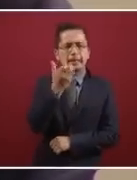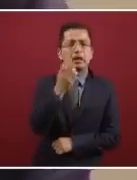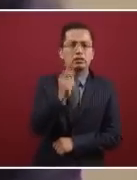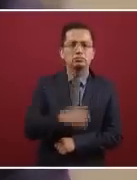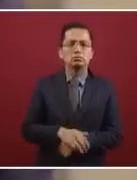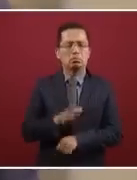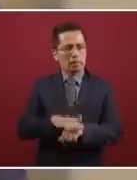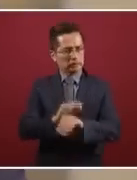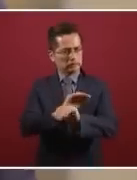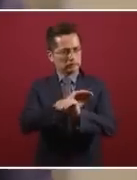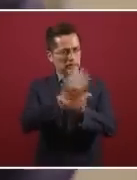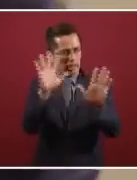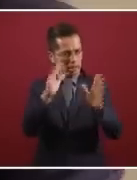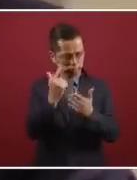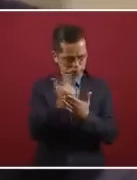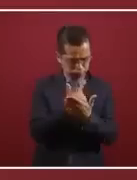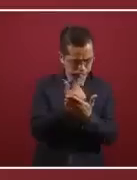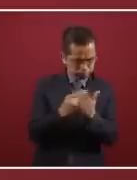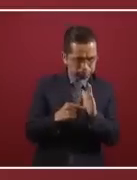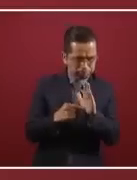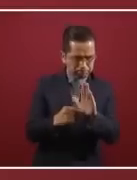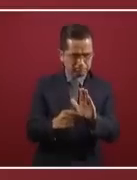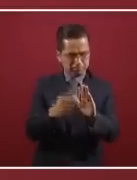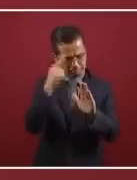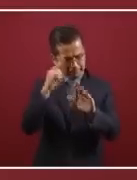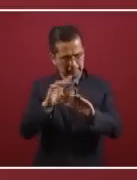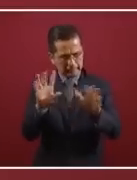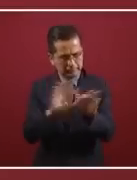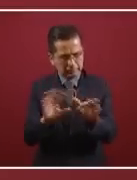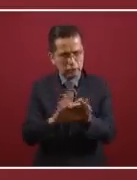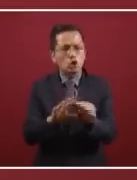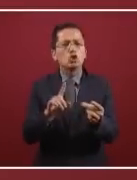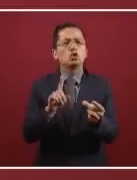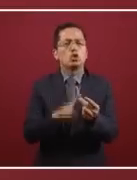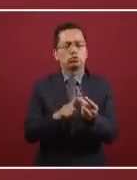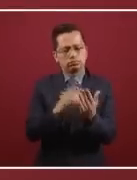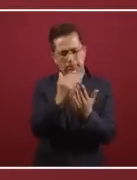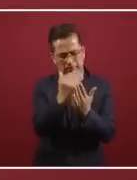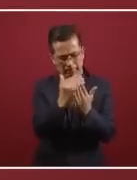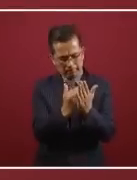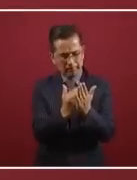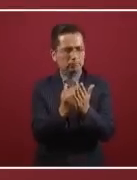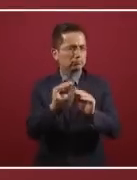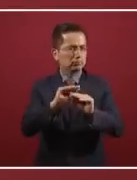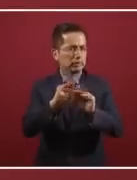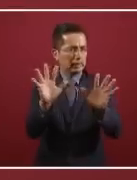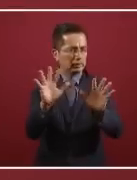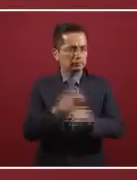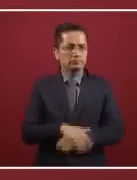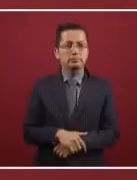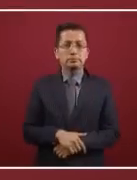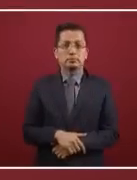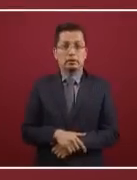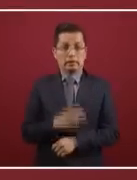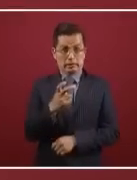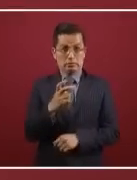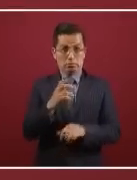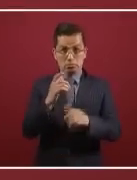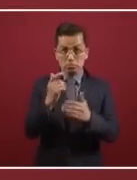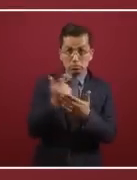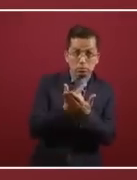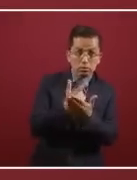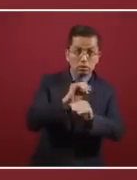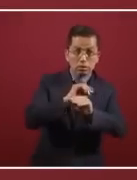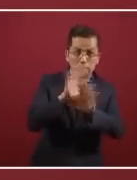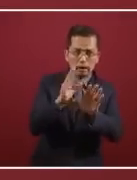y que se informe. La transparencia es una regla de oro